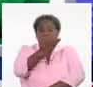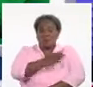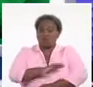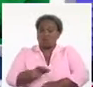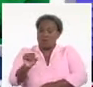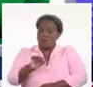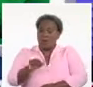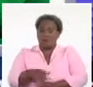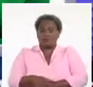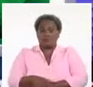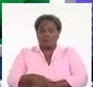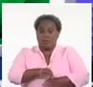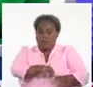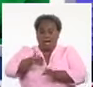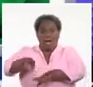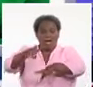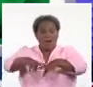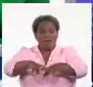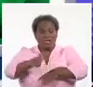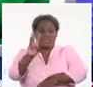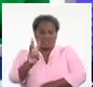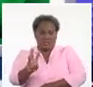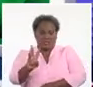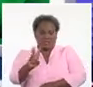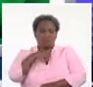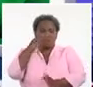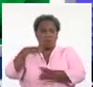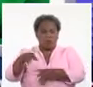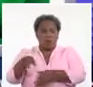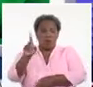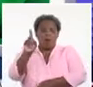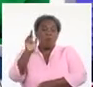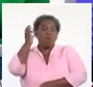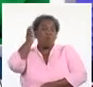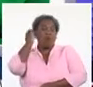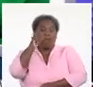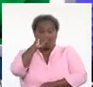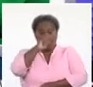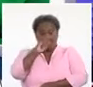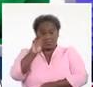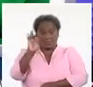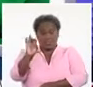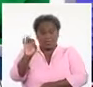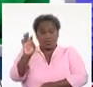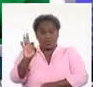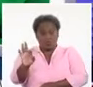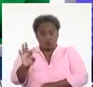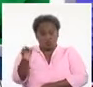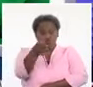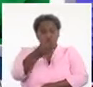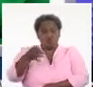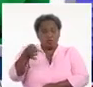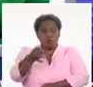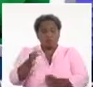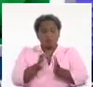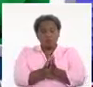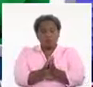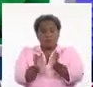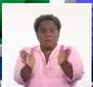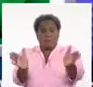3 pacientes. Una paciente de 78 años de edad, del municipio de San Miguel del